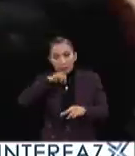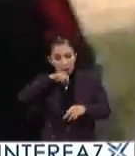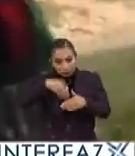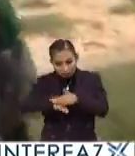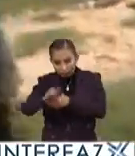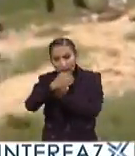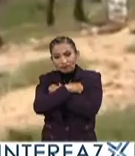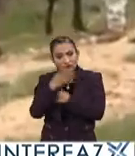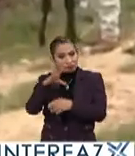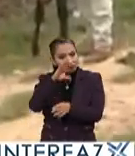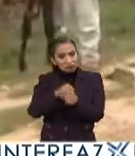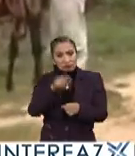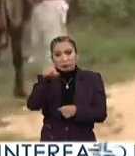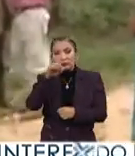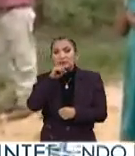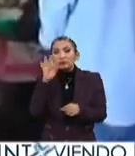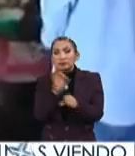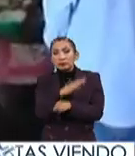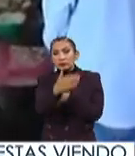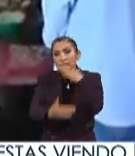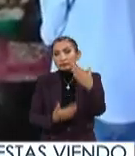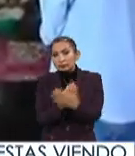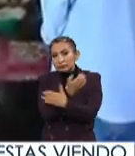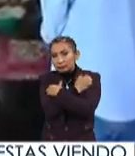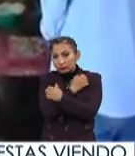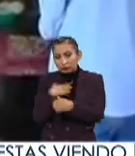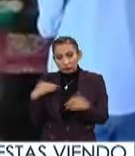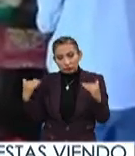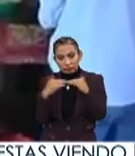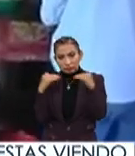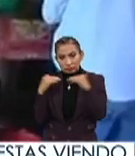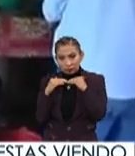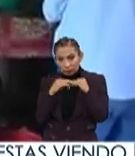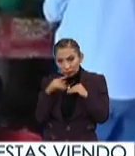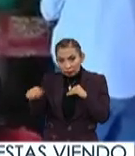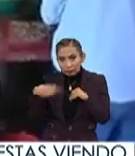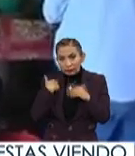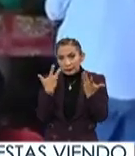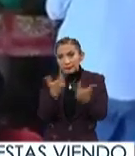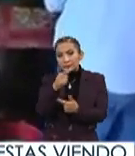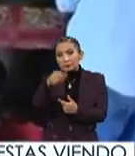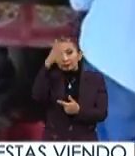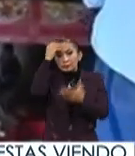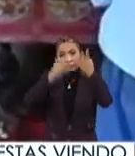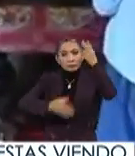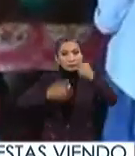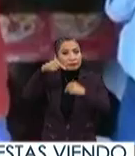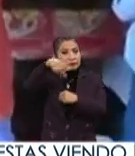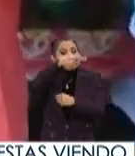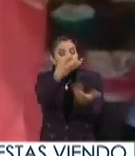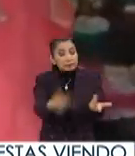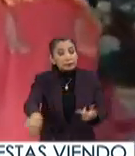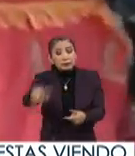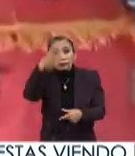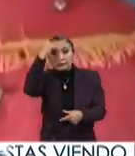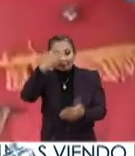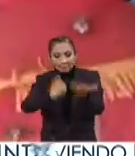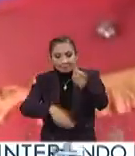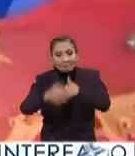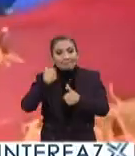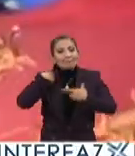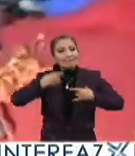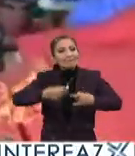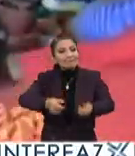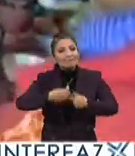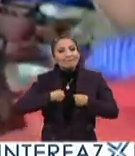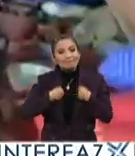a la educación, garantizar que los servicios educativos sean equitativos, lograr que los aprendizajes que adquieran les permitan mejorar su